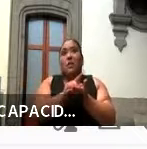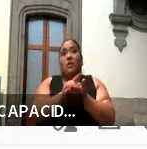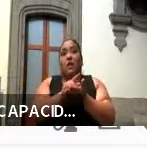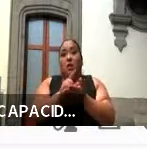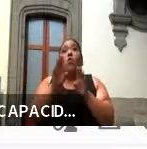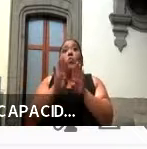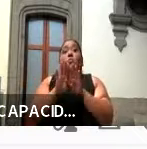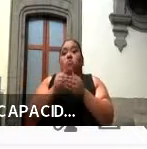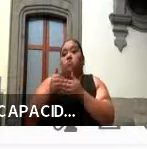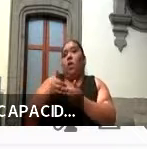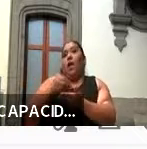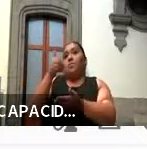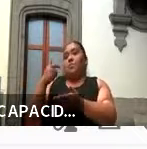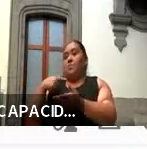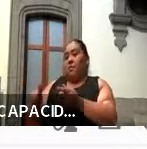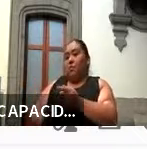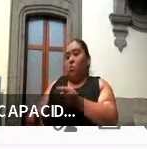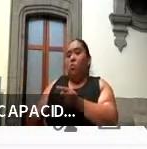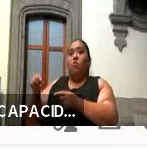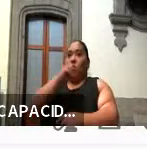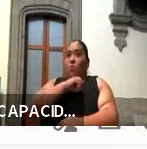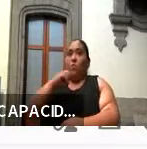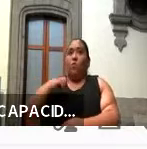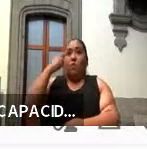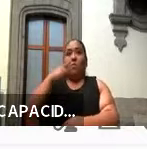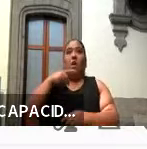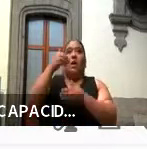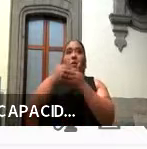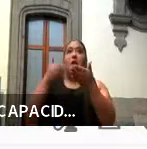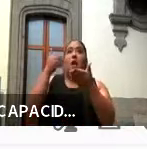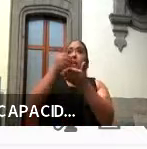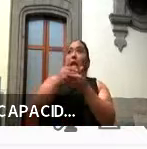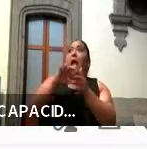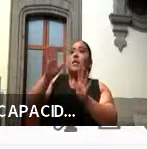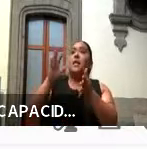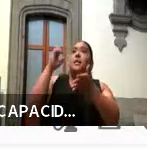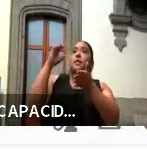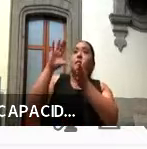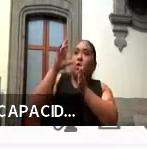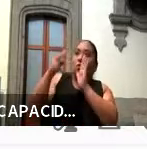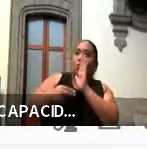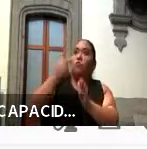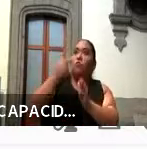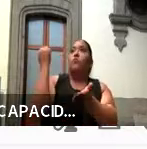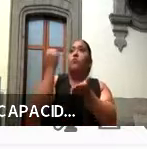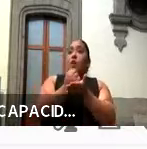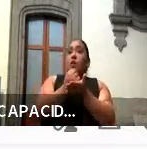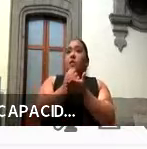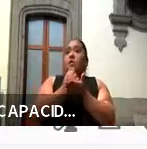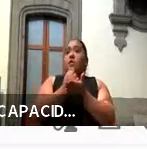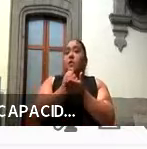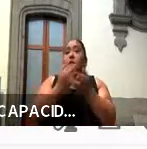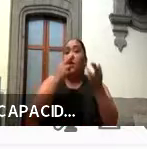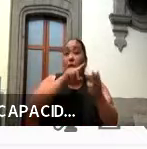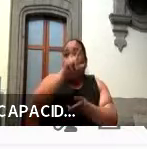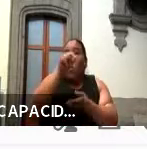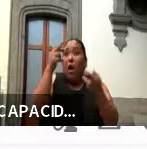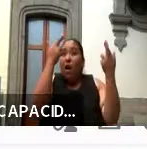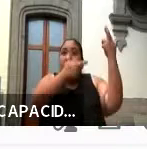ha contraído el Estado a partir de la ratificación de los tratados, revisa esos